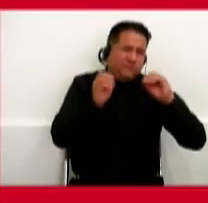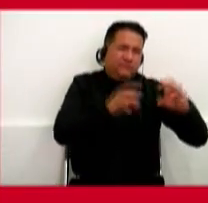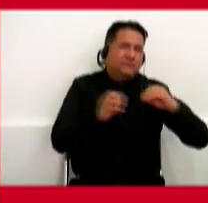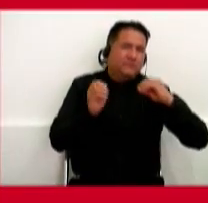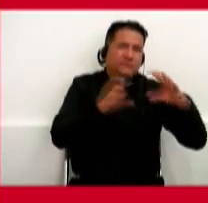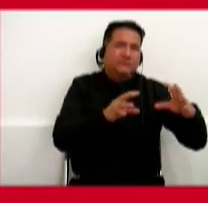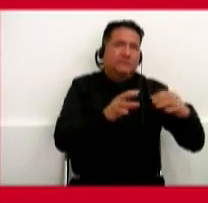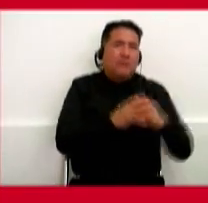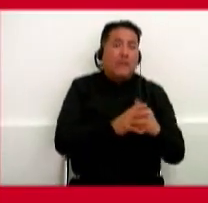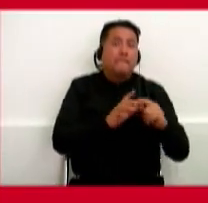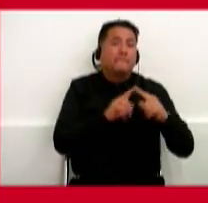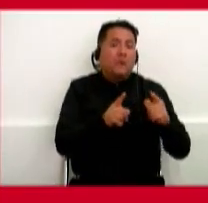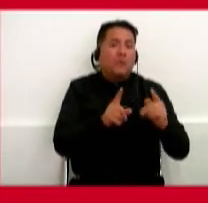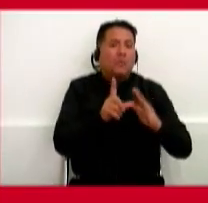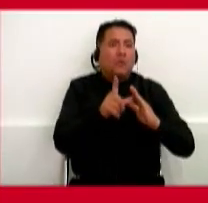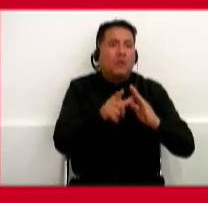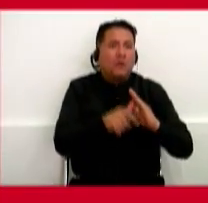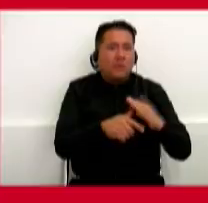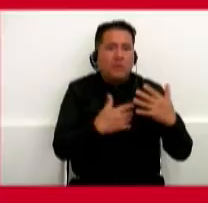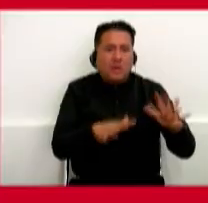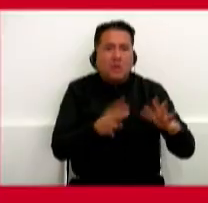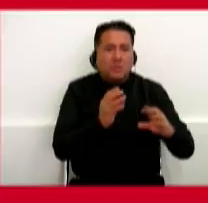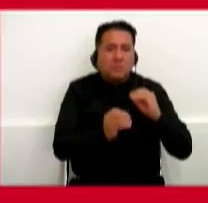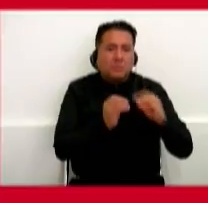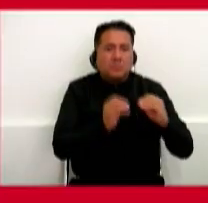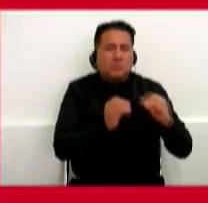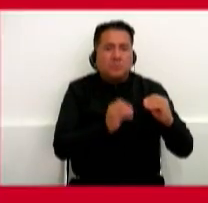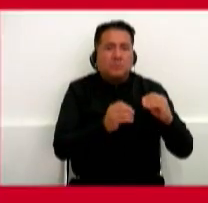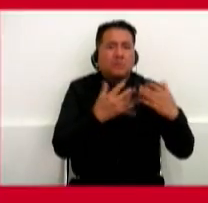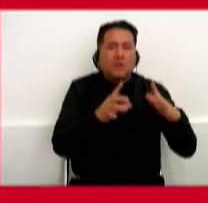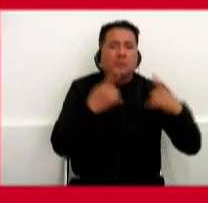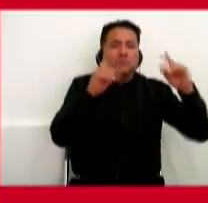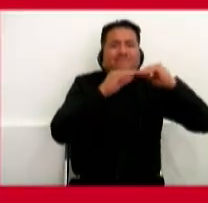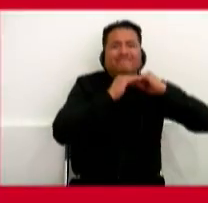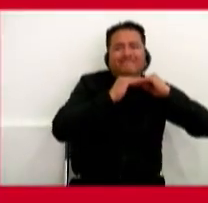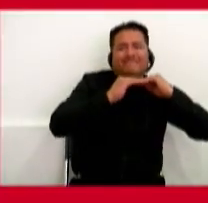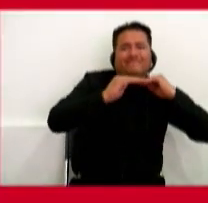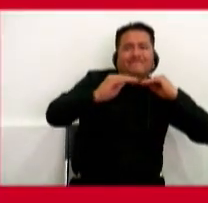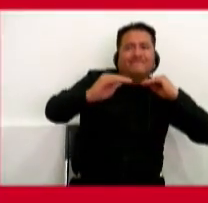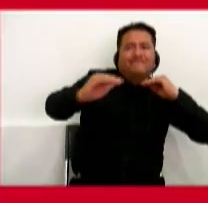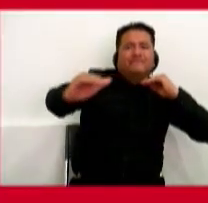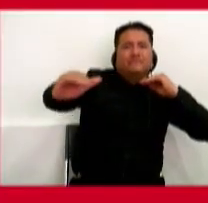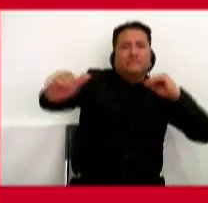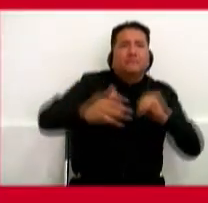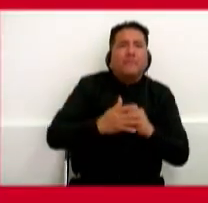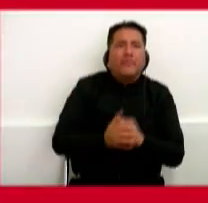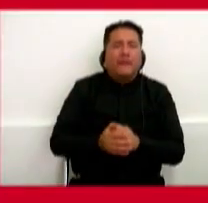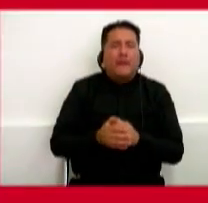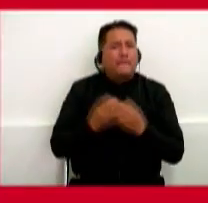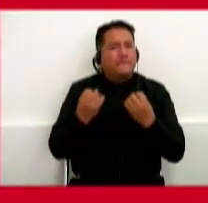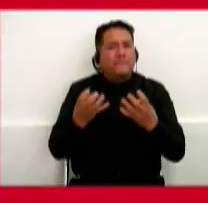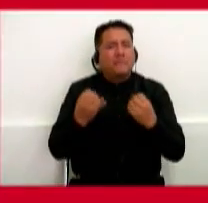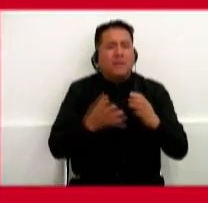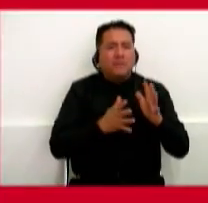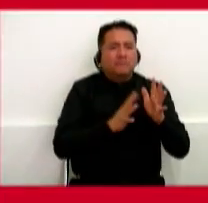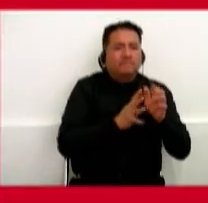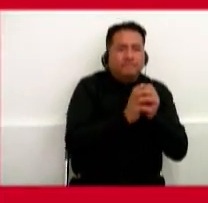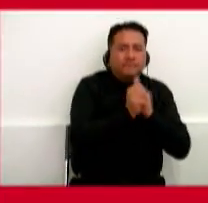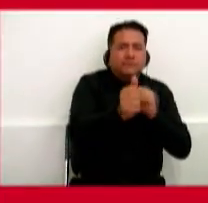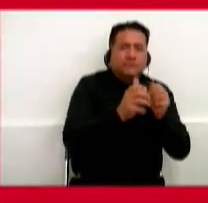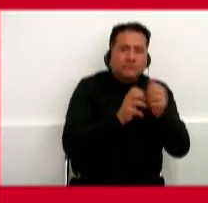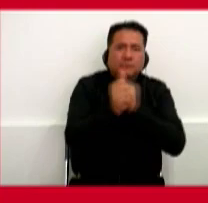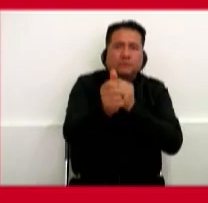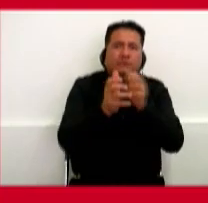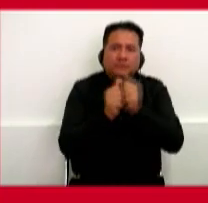nos estábamos planteando y poder estandarizar ese proceso. Igualito en el número de pases, como ven, teníamos hasta 5 o